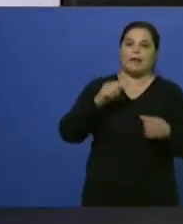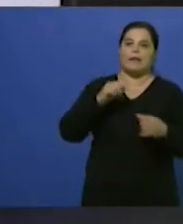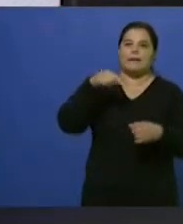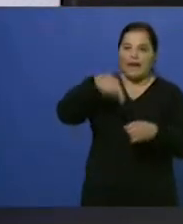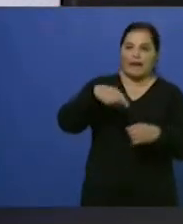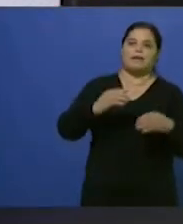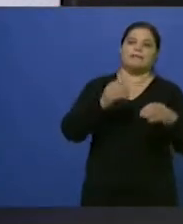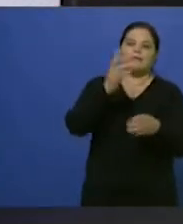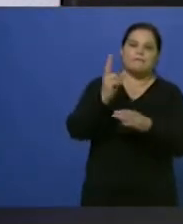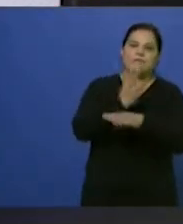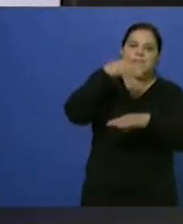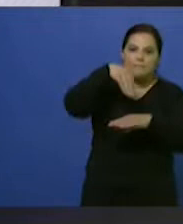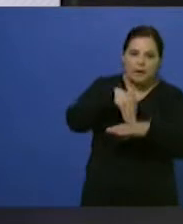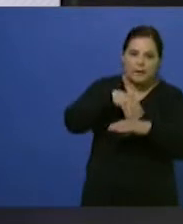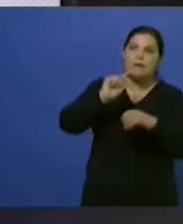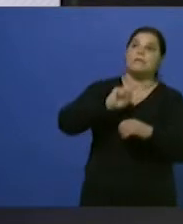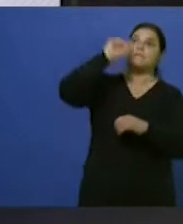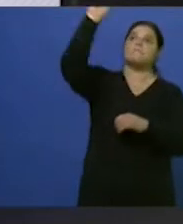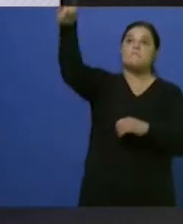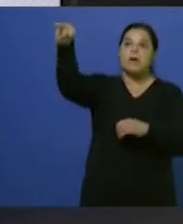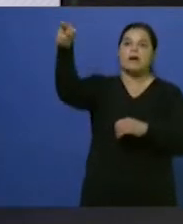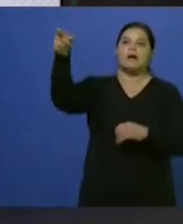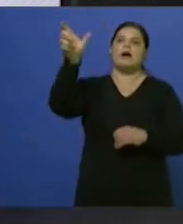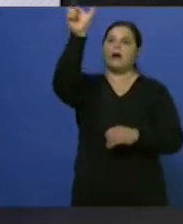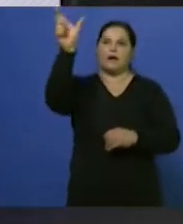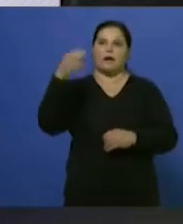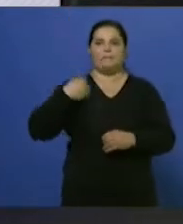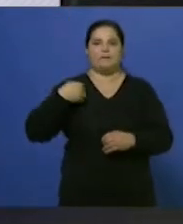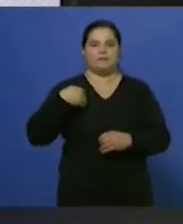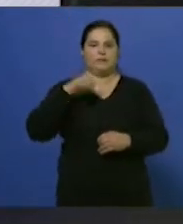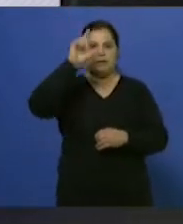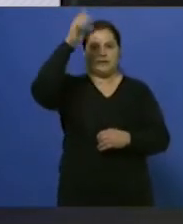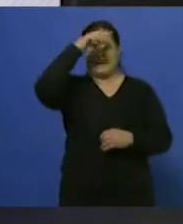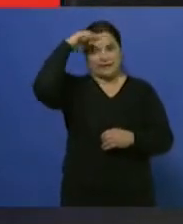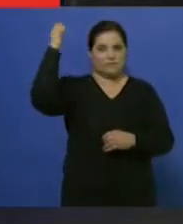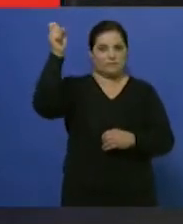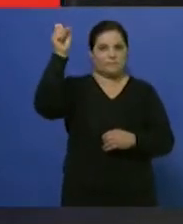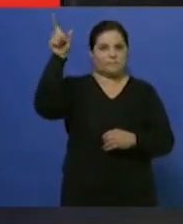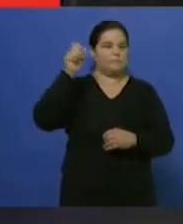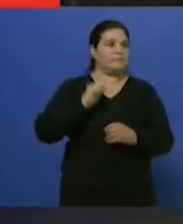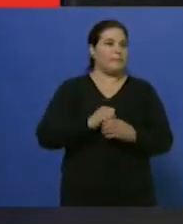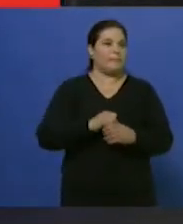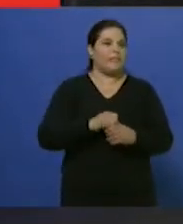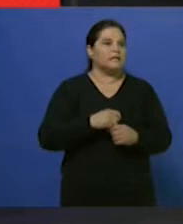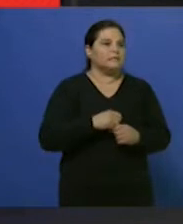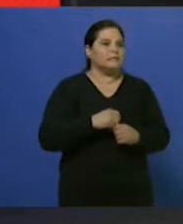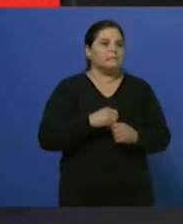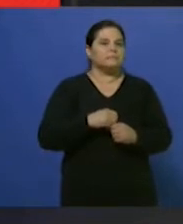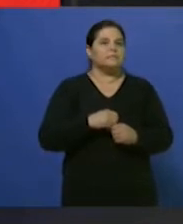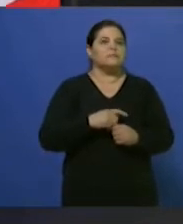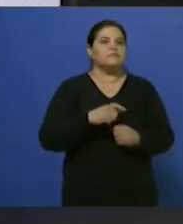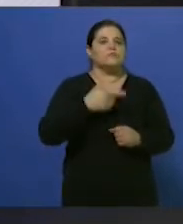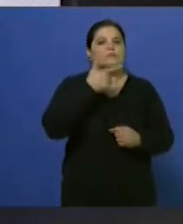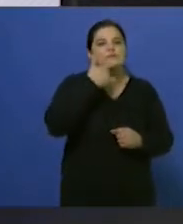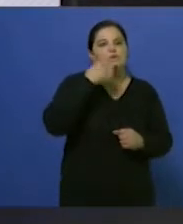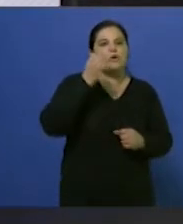Villa María es voz populi, en las redes, en los medios, se hablaba de esto. Bueno, Souto seguramente,